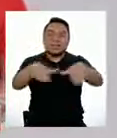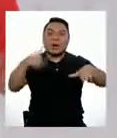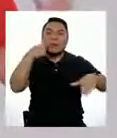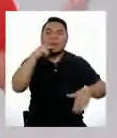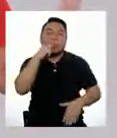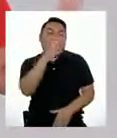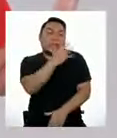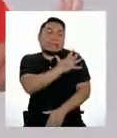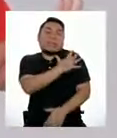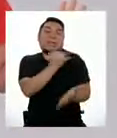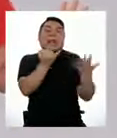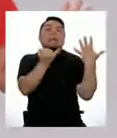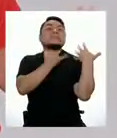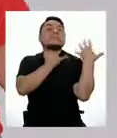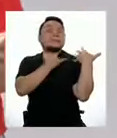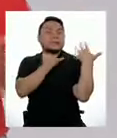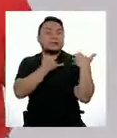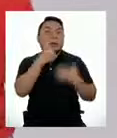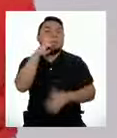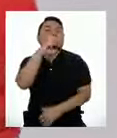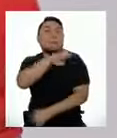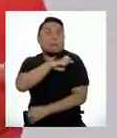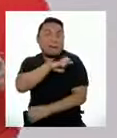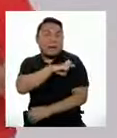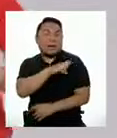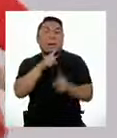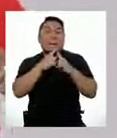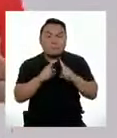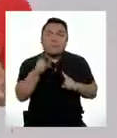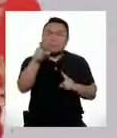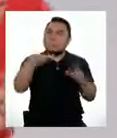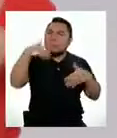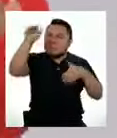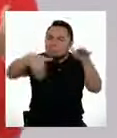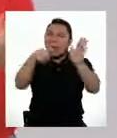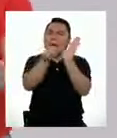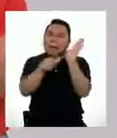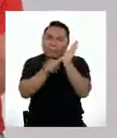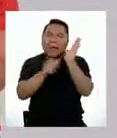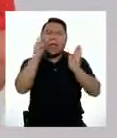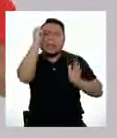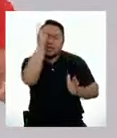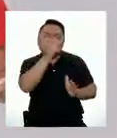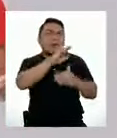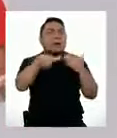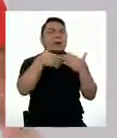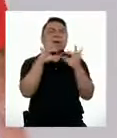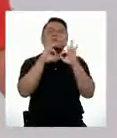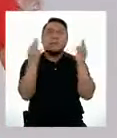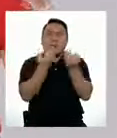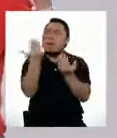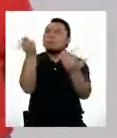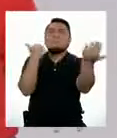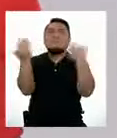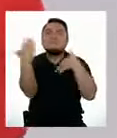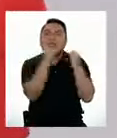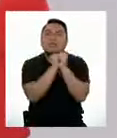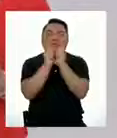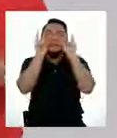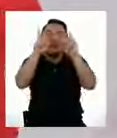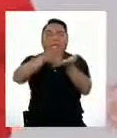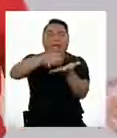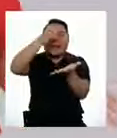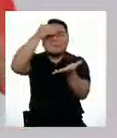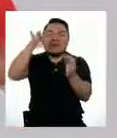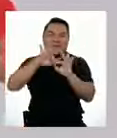niñas de quinto y sexto de primaria. Pero pueden llamar también a sus hermanos, a sus hermanas, a sus tíos y a todos los que viven con ustedes porque vamos a aprender